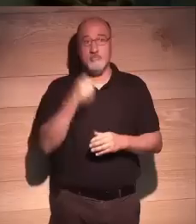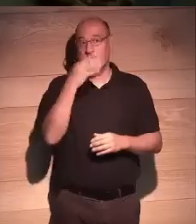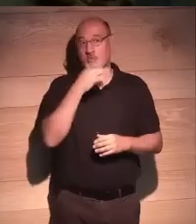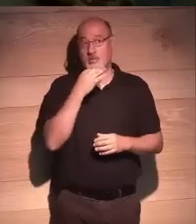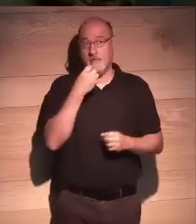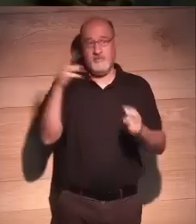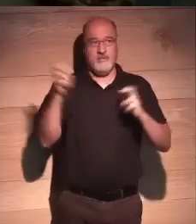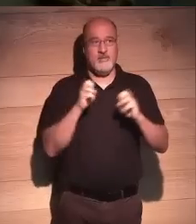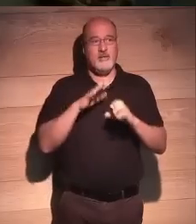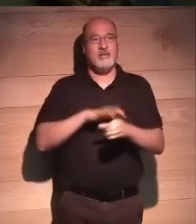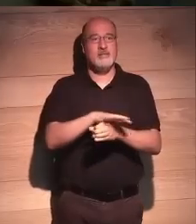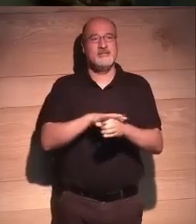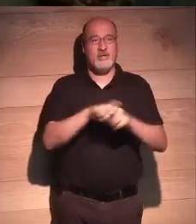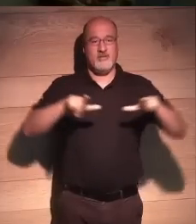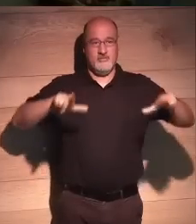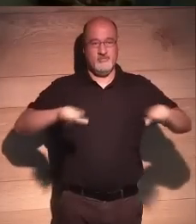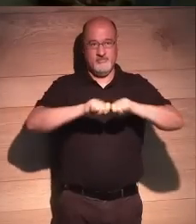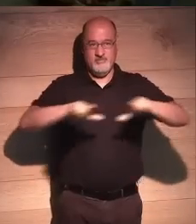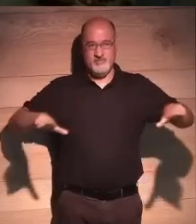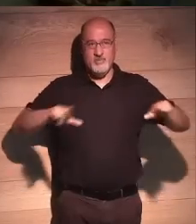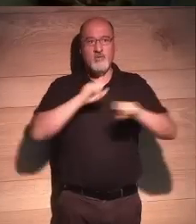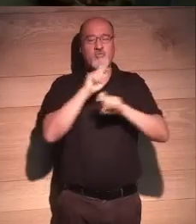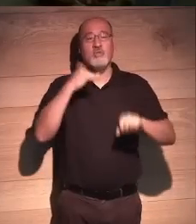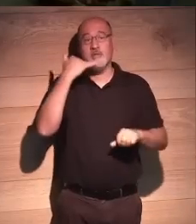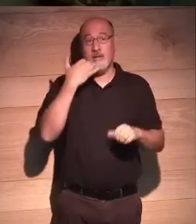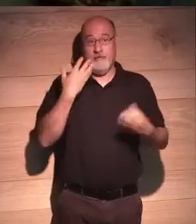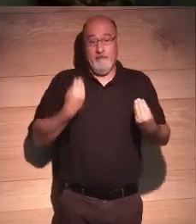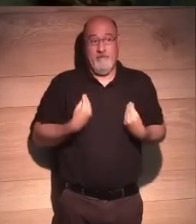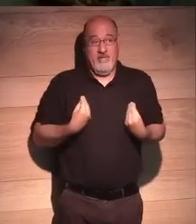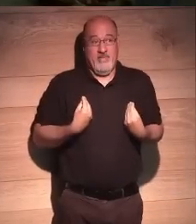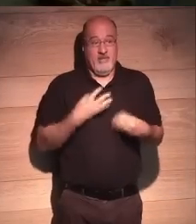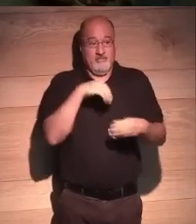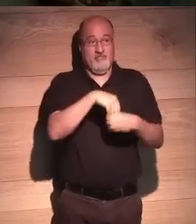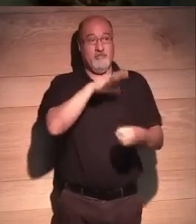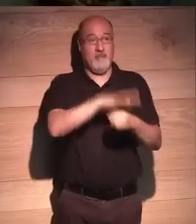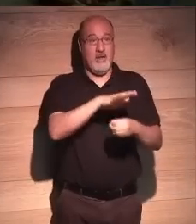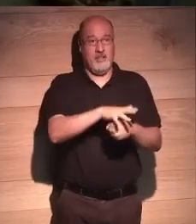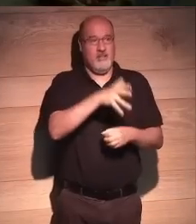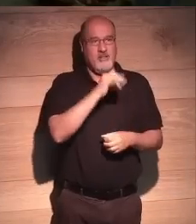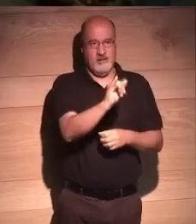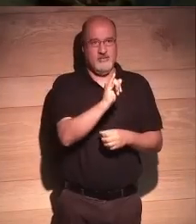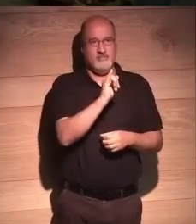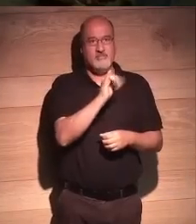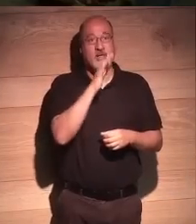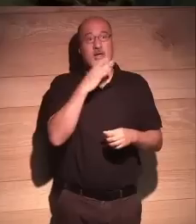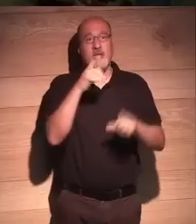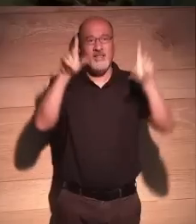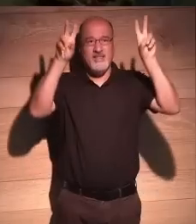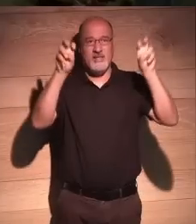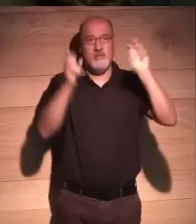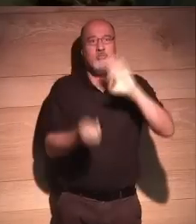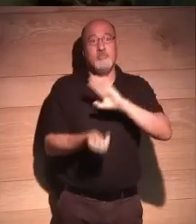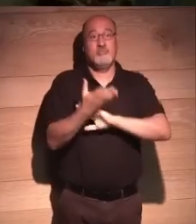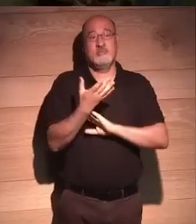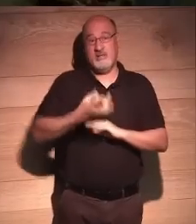Buenas tardes, bienvenidos al espacio Fundación Telefónica, a una nueva Hay Vida en Martes, que yo mataría por haber creado ese título, pero no